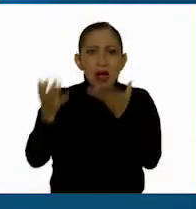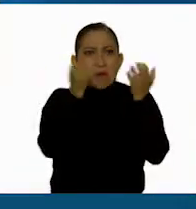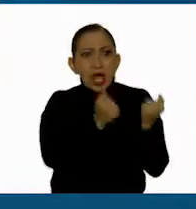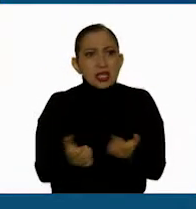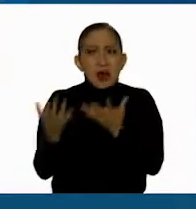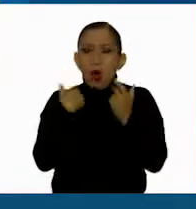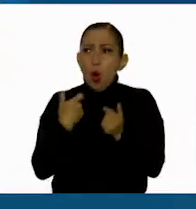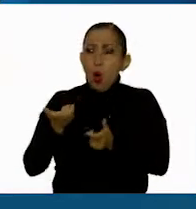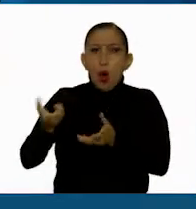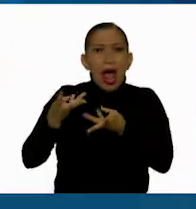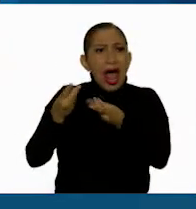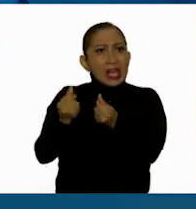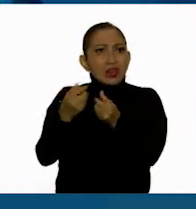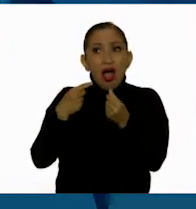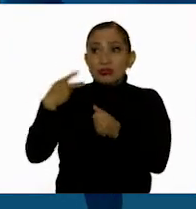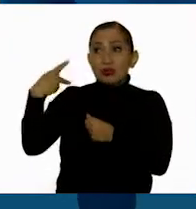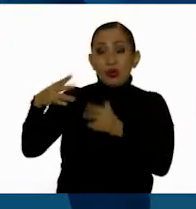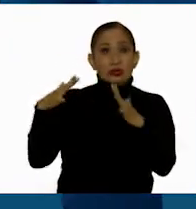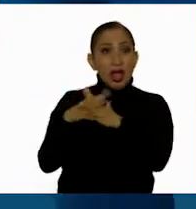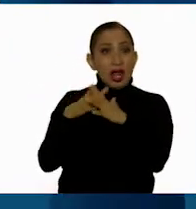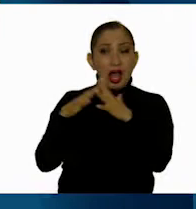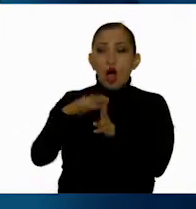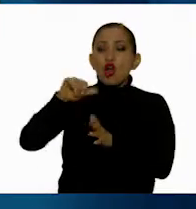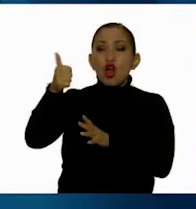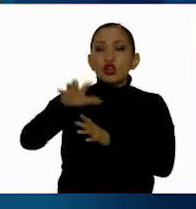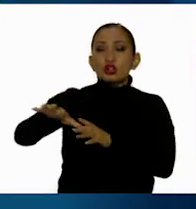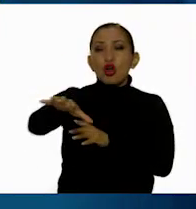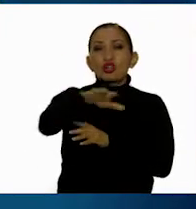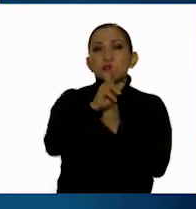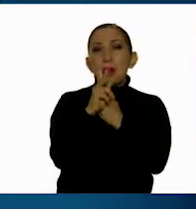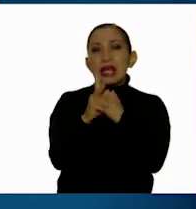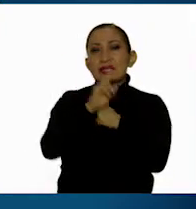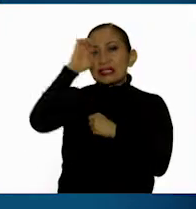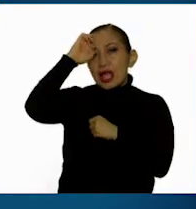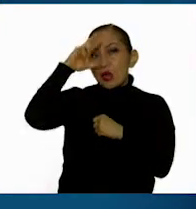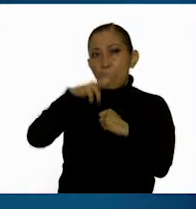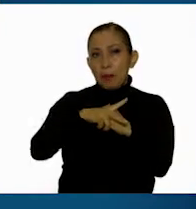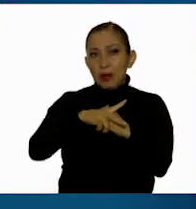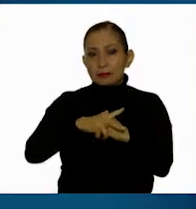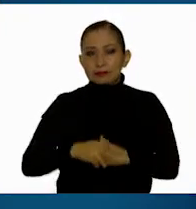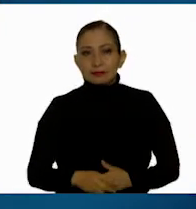los altísimos gastos de sus guerras con las otras potencias europeas.